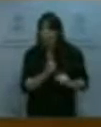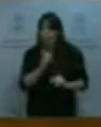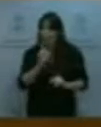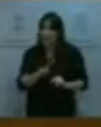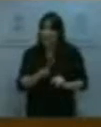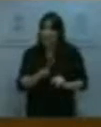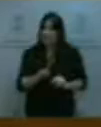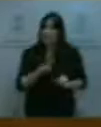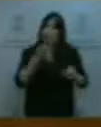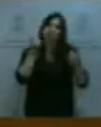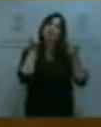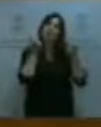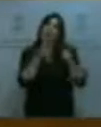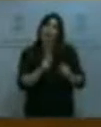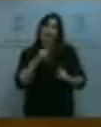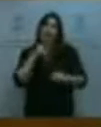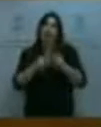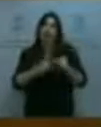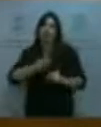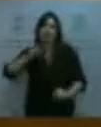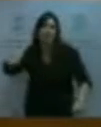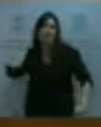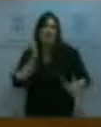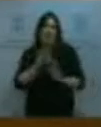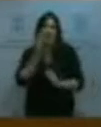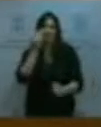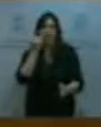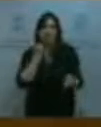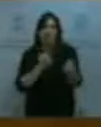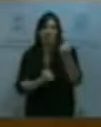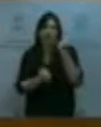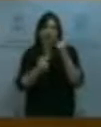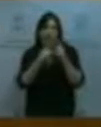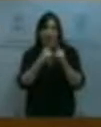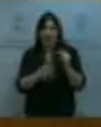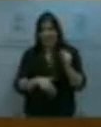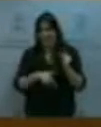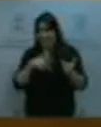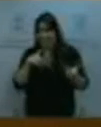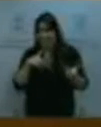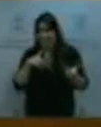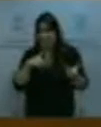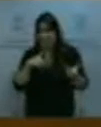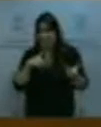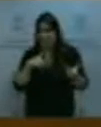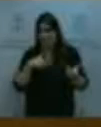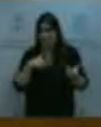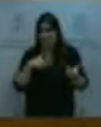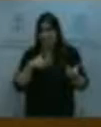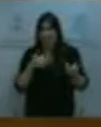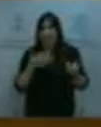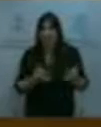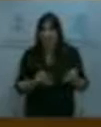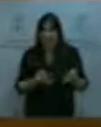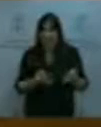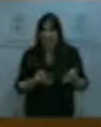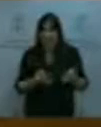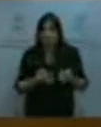a la economía asturiana en su conjunto. Y me estoy refiriendo a nuestros puertos de